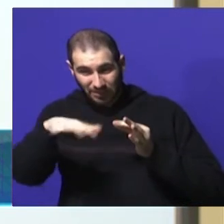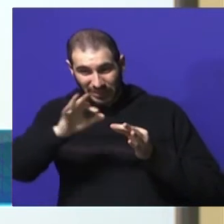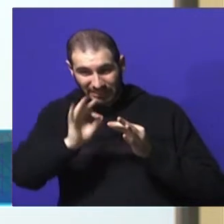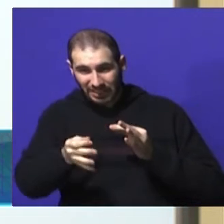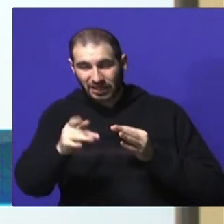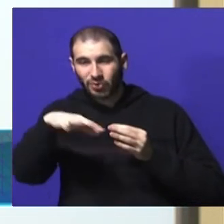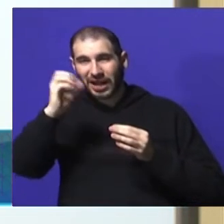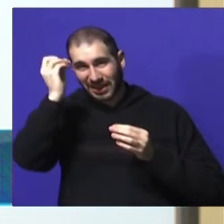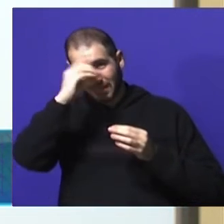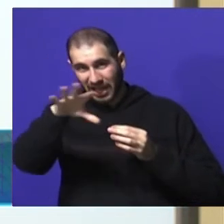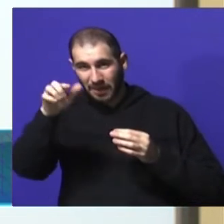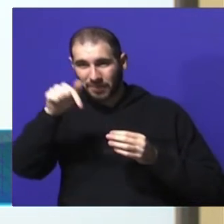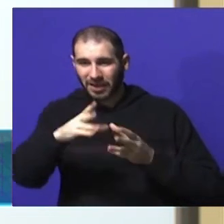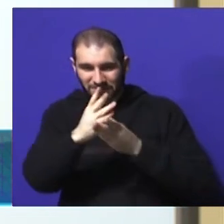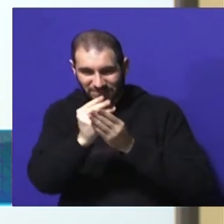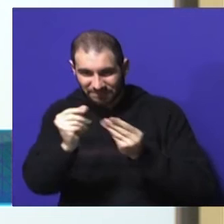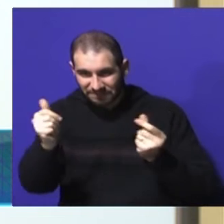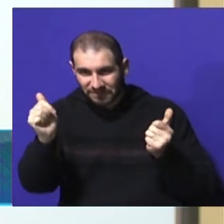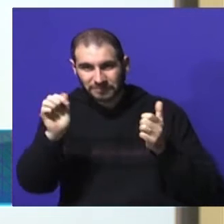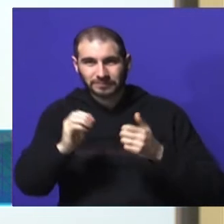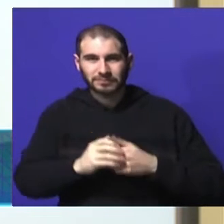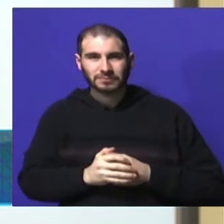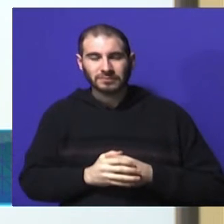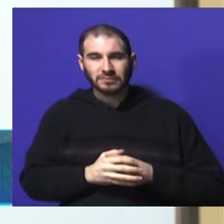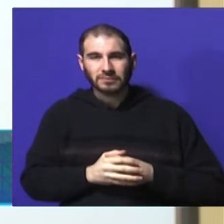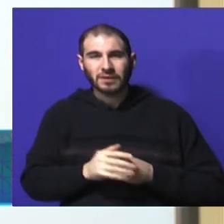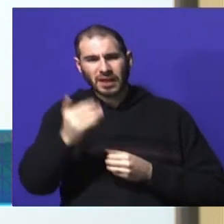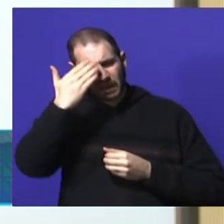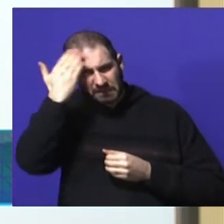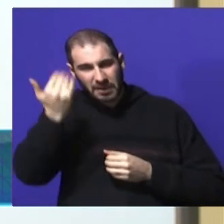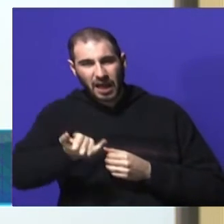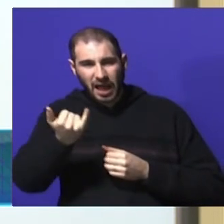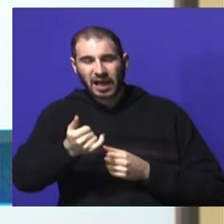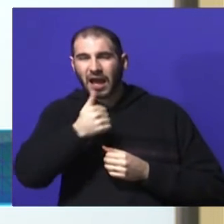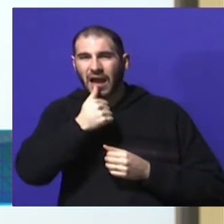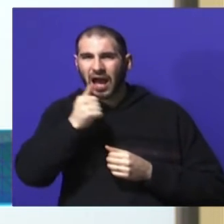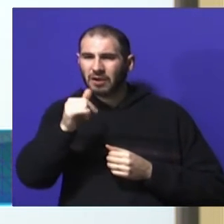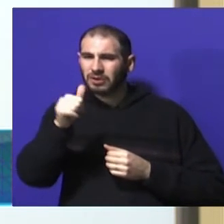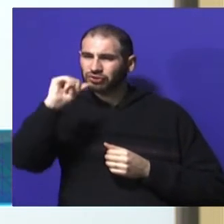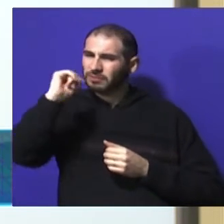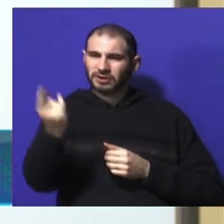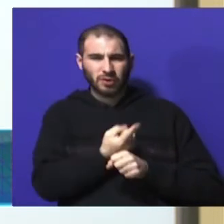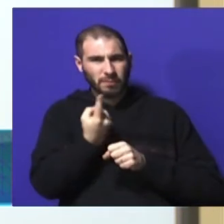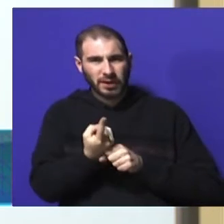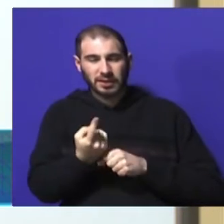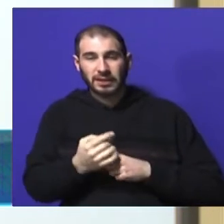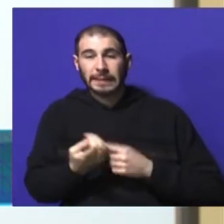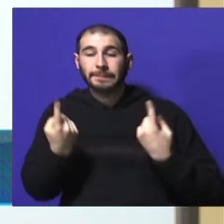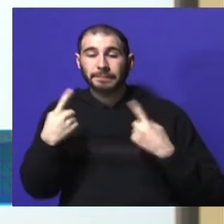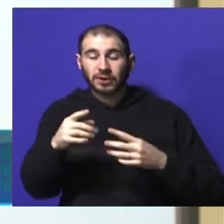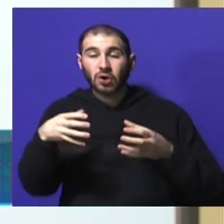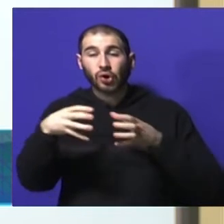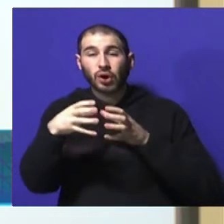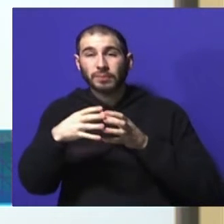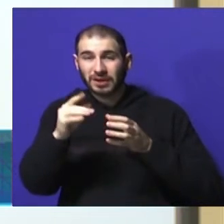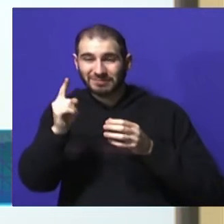actividad agrícola prácticamente ha desaparecido. Hay enfermedades, el agua no es potable. Lo que pasa es que son comunidades, vuelvo